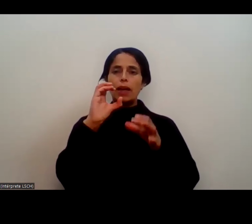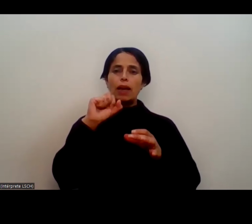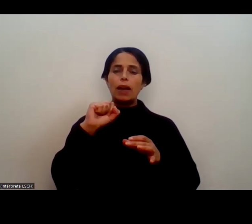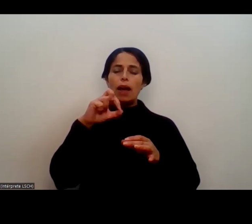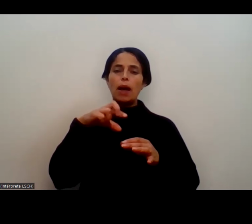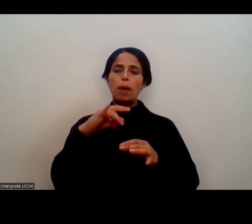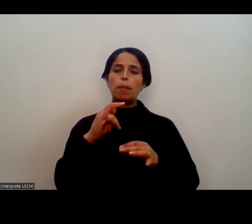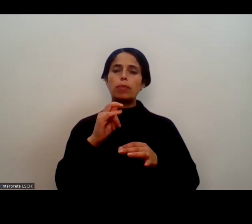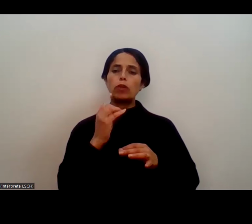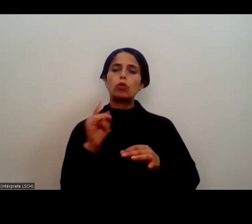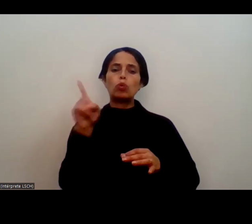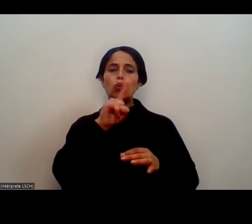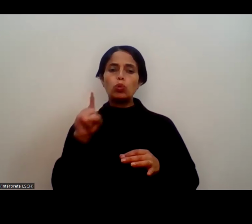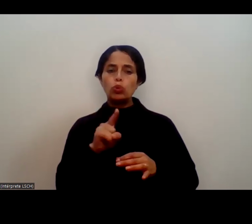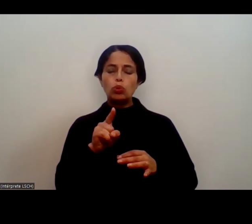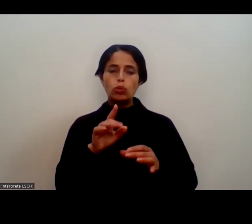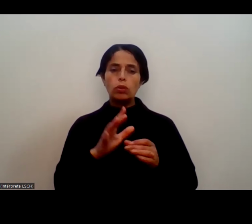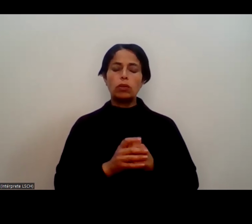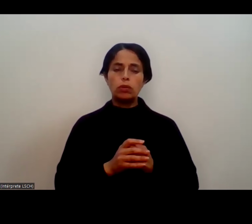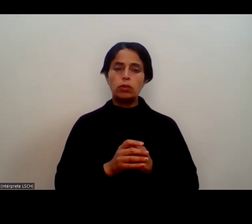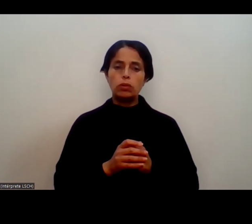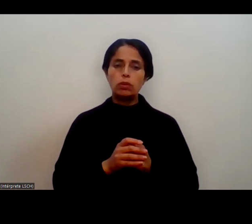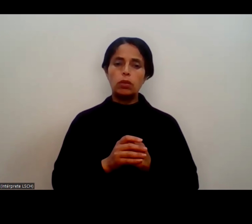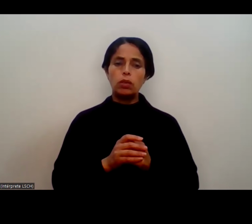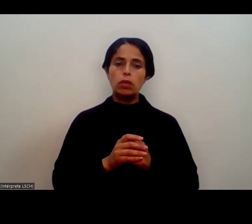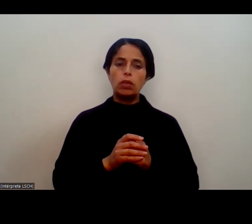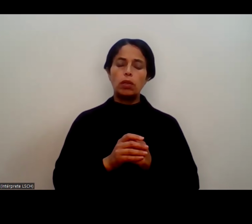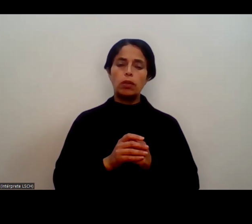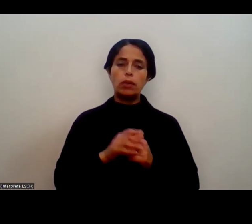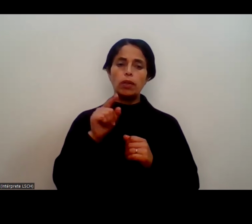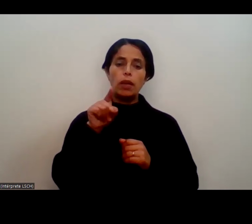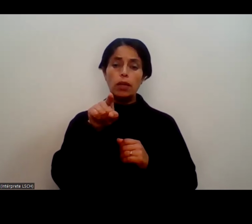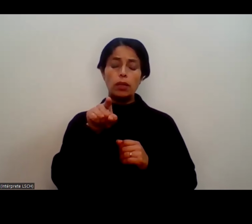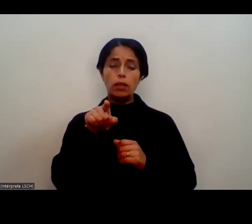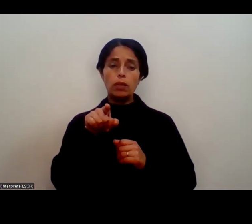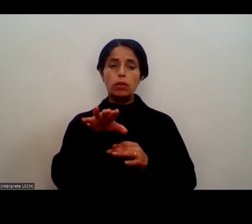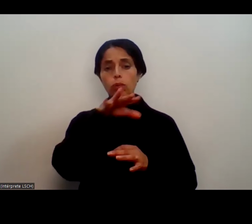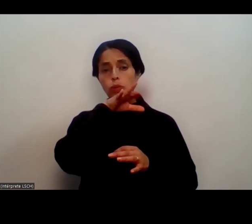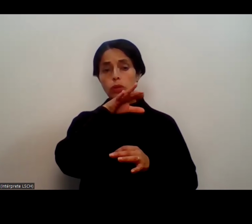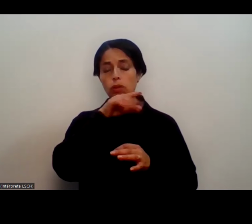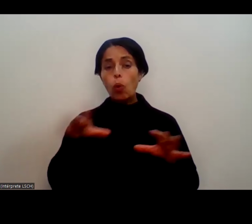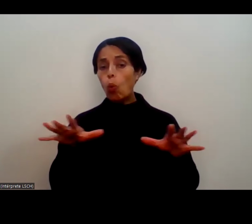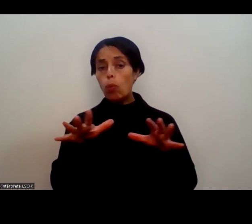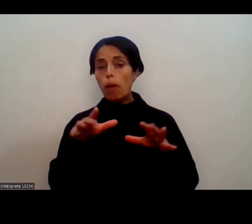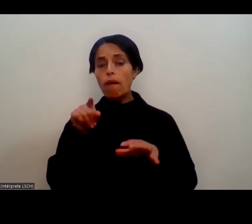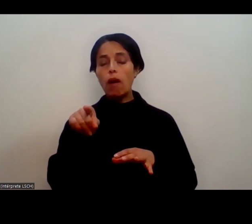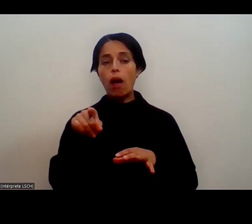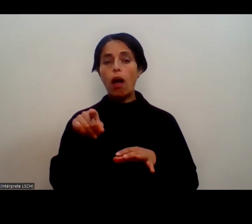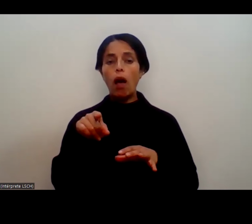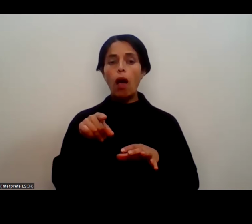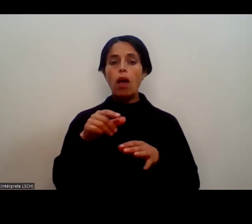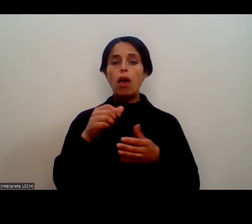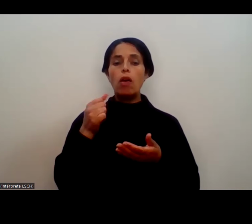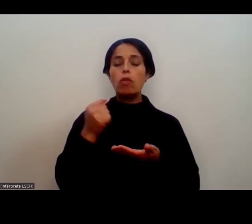señales de la imbricación, ¿no? Entre alucinógeno, psicotrópico y la